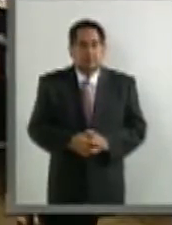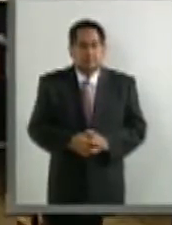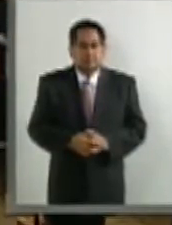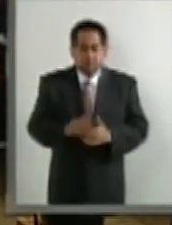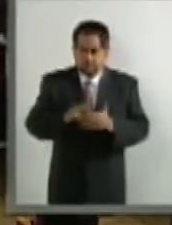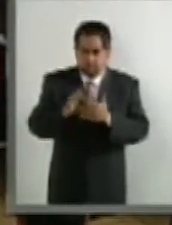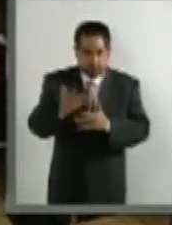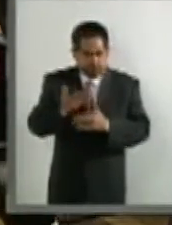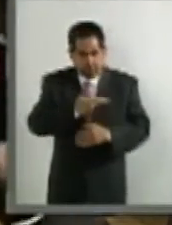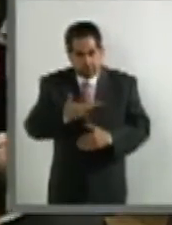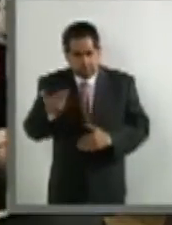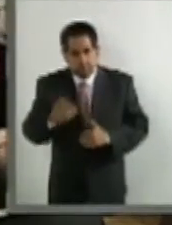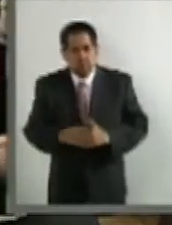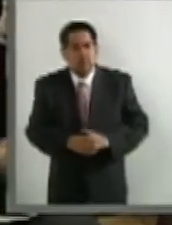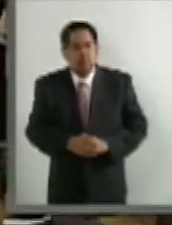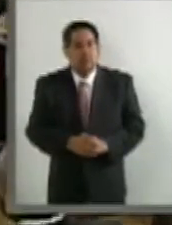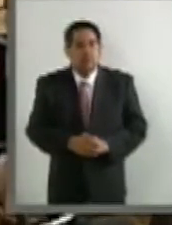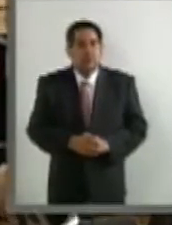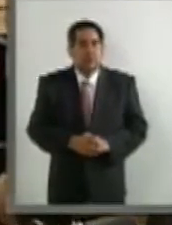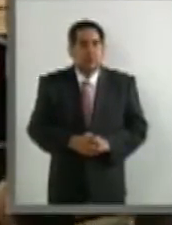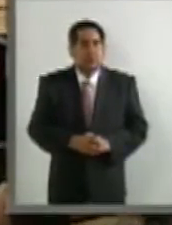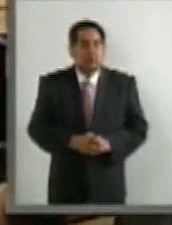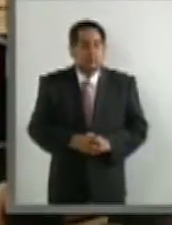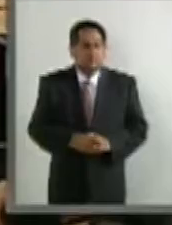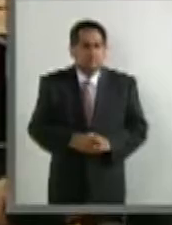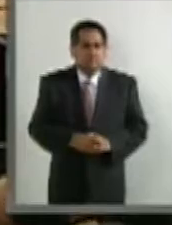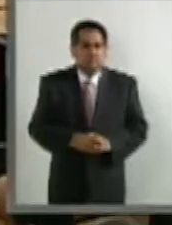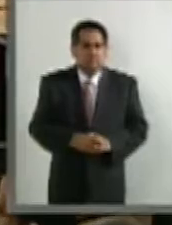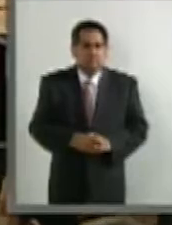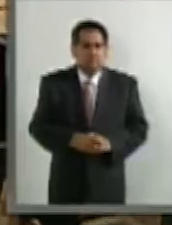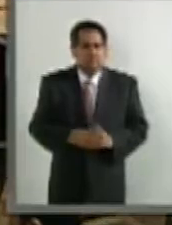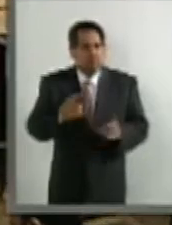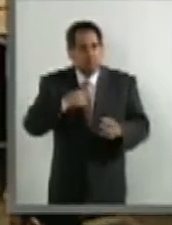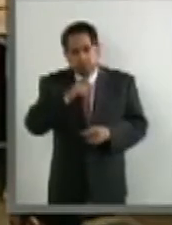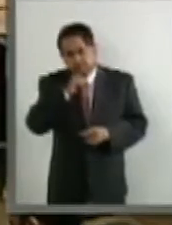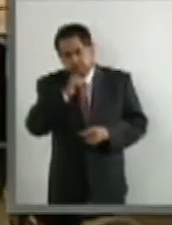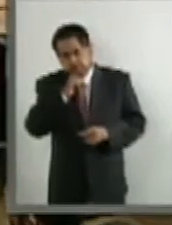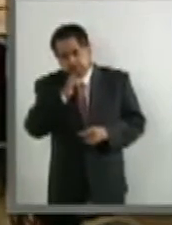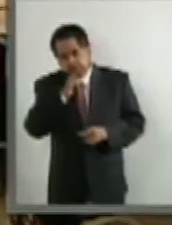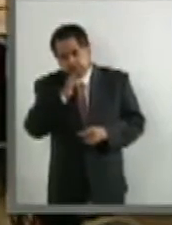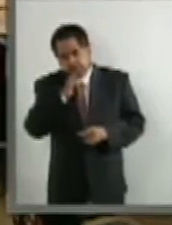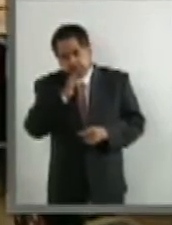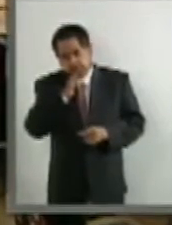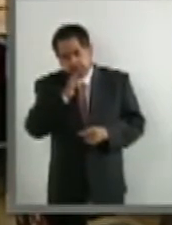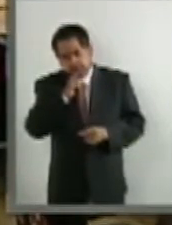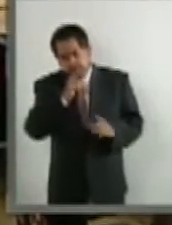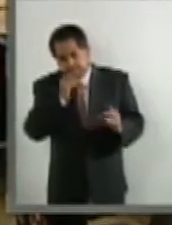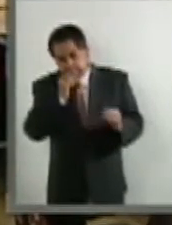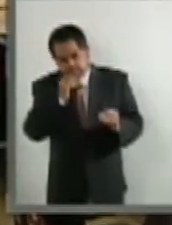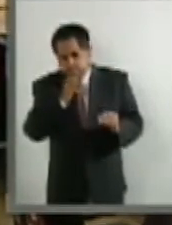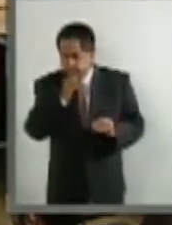Gracias, presidente. No podía quedarme callado el día de hoy y